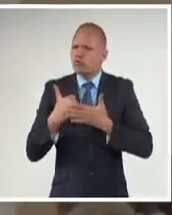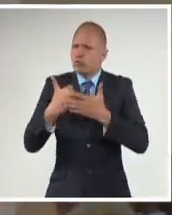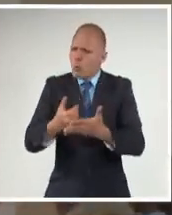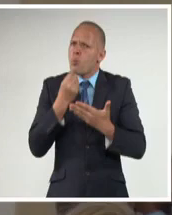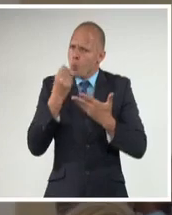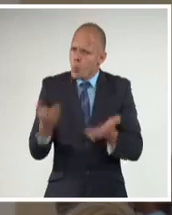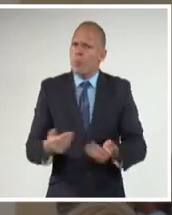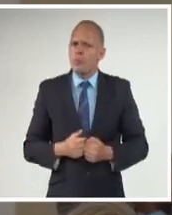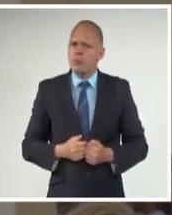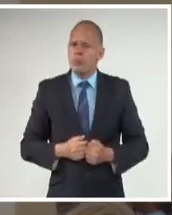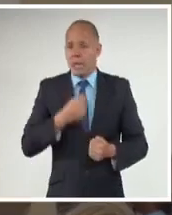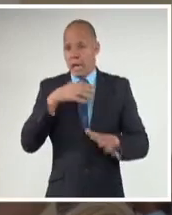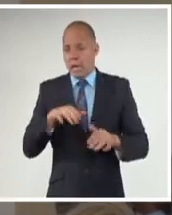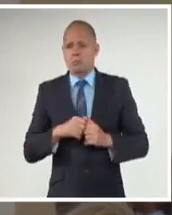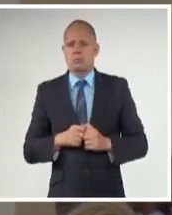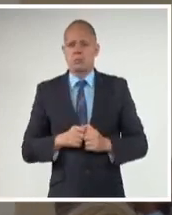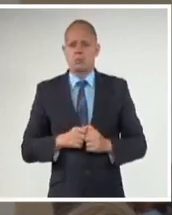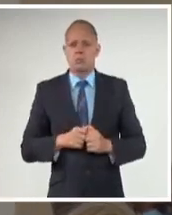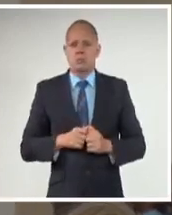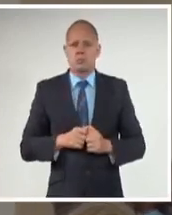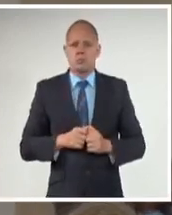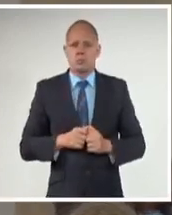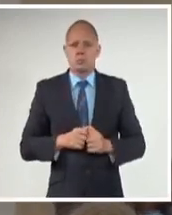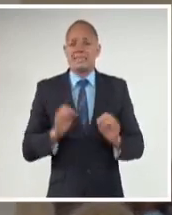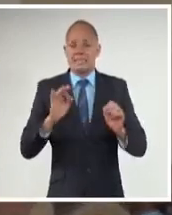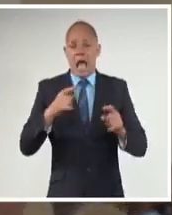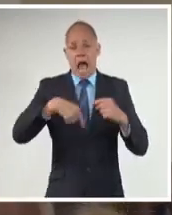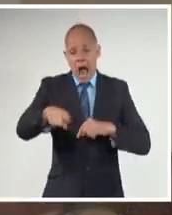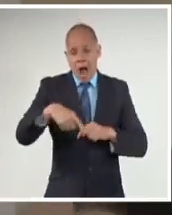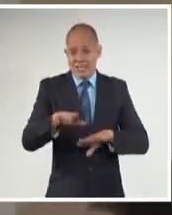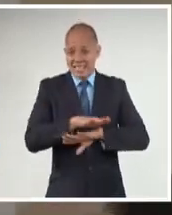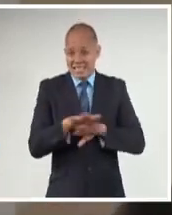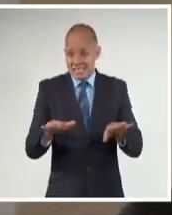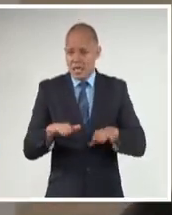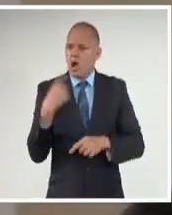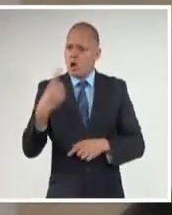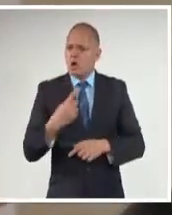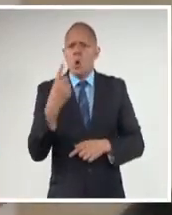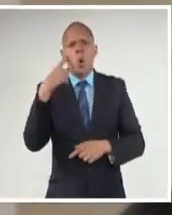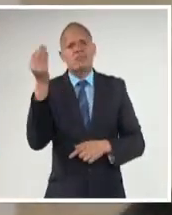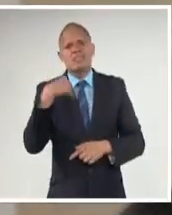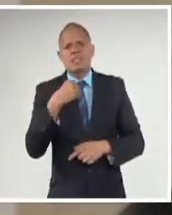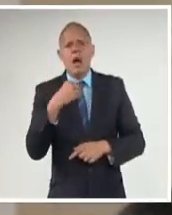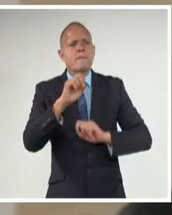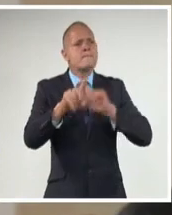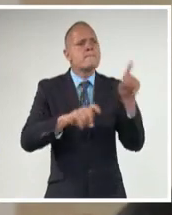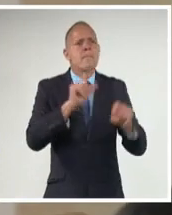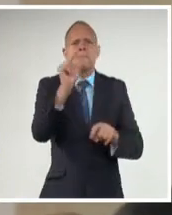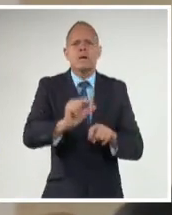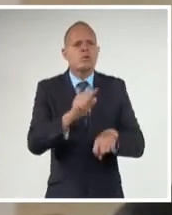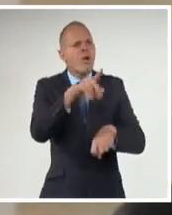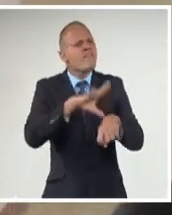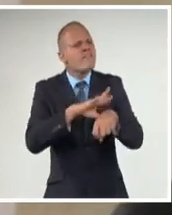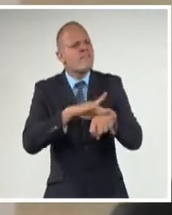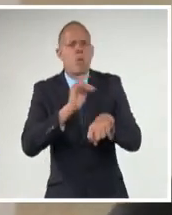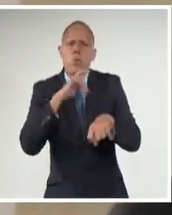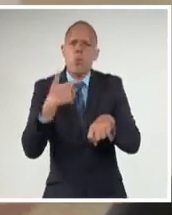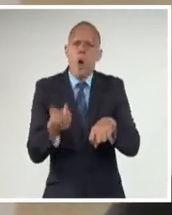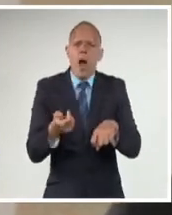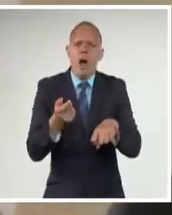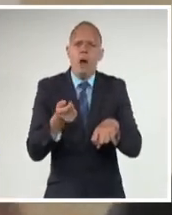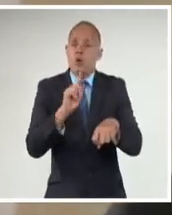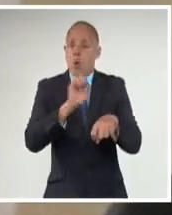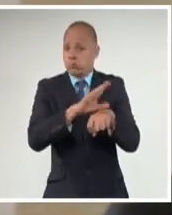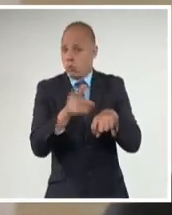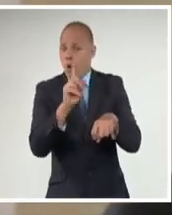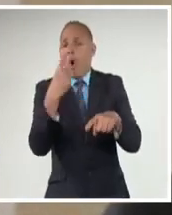COVID-19. Recalco la labor necesaria de una pesquisa de comorbilidades. Es una labor más efectiva de prevención de salud que hasta ahora